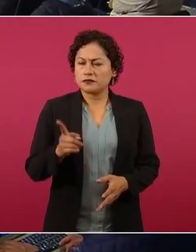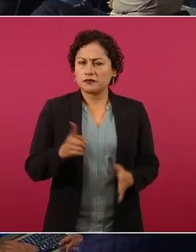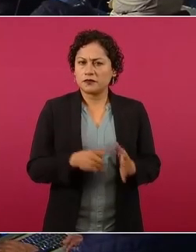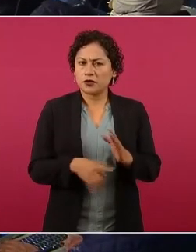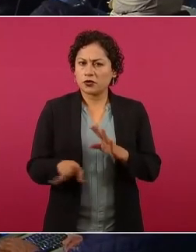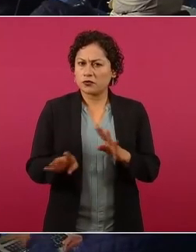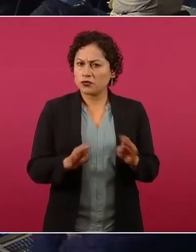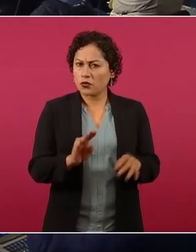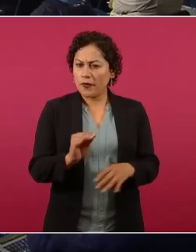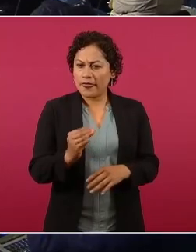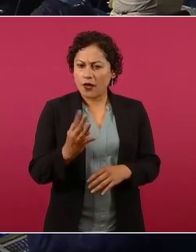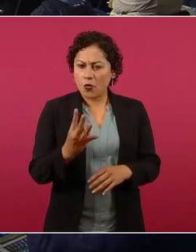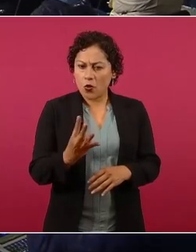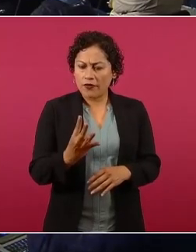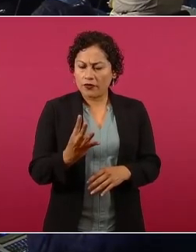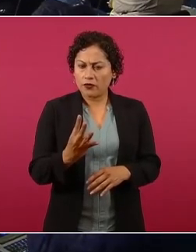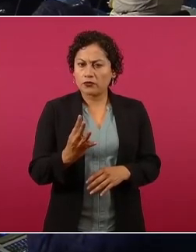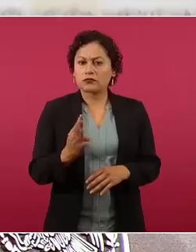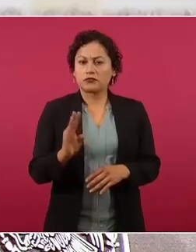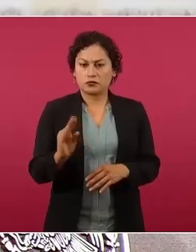2000, sí, fue como en el